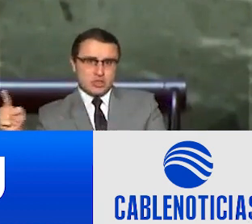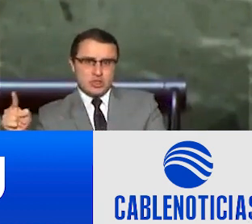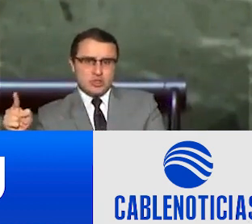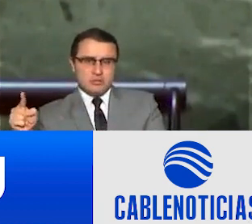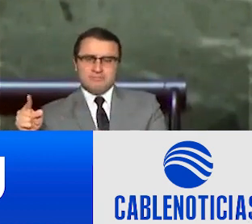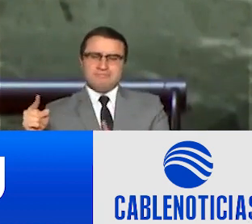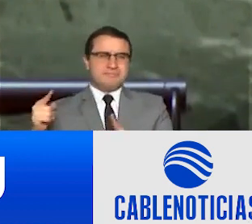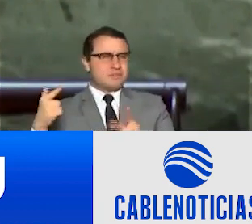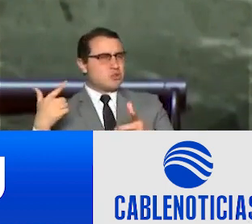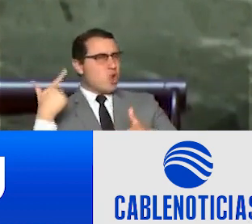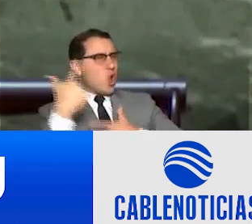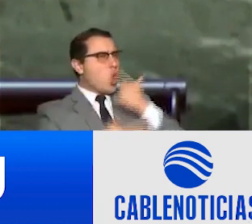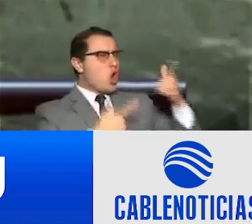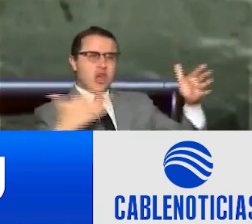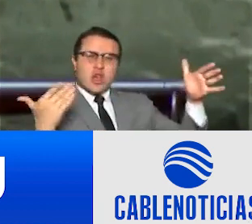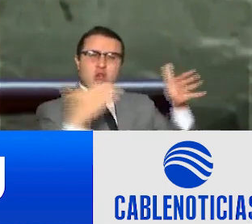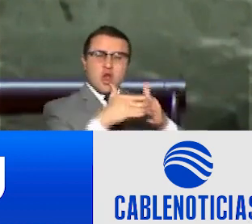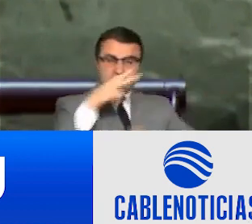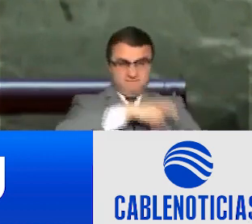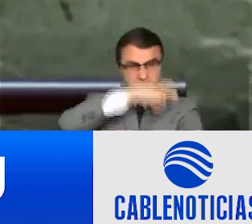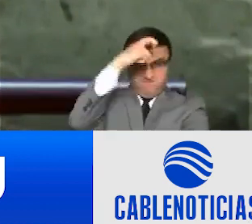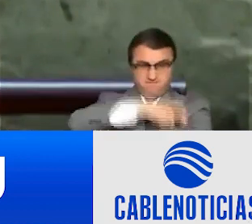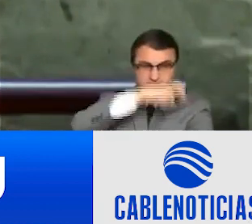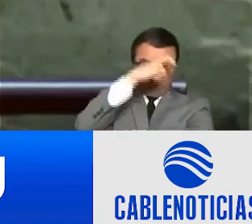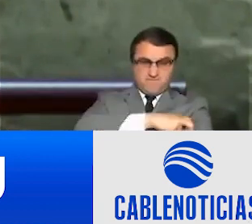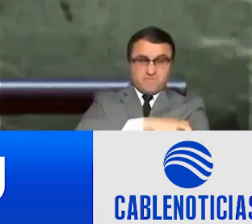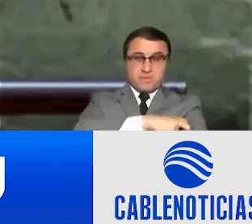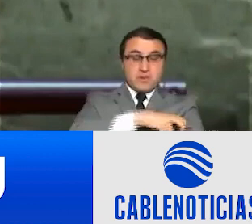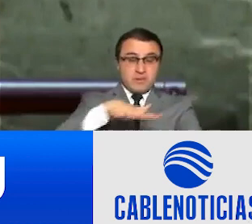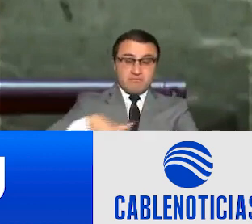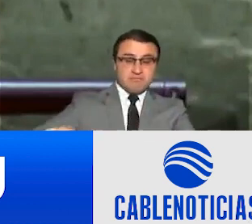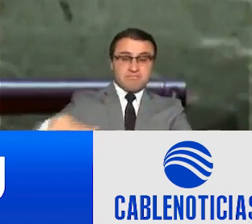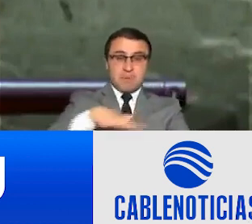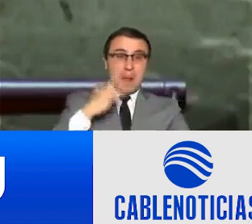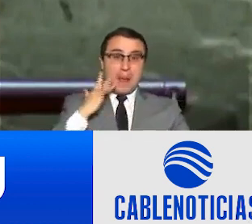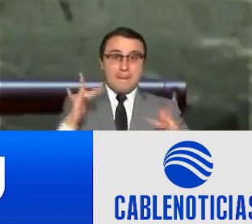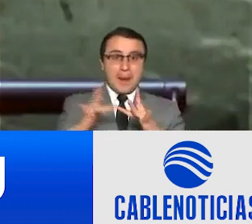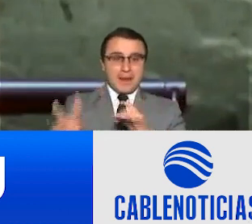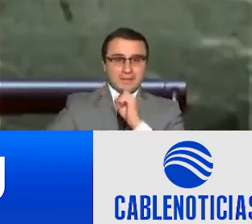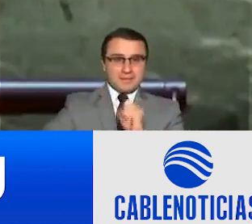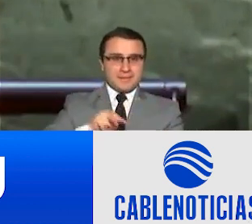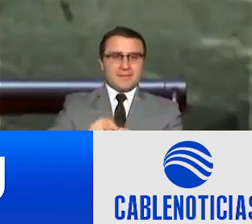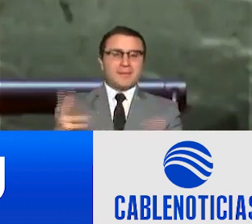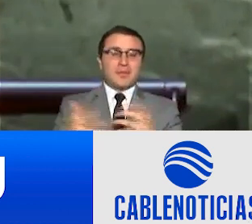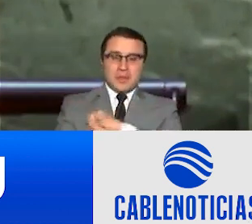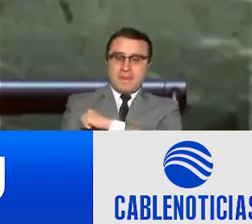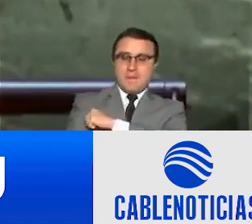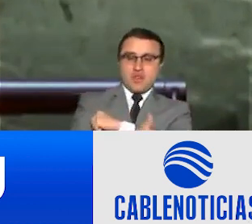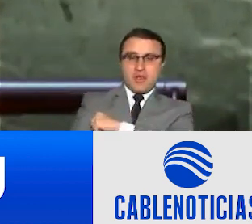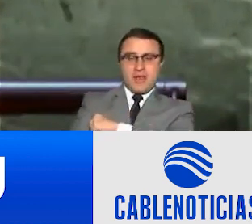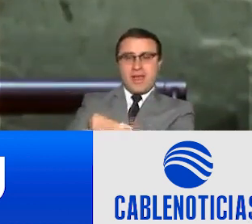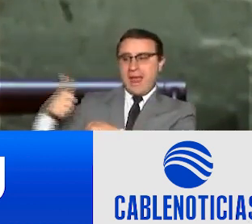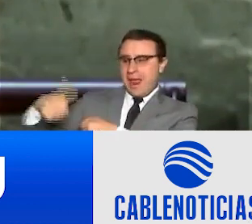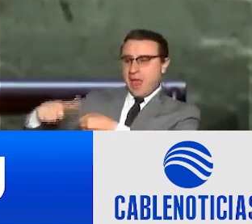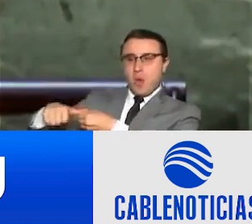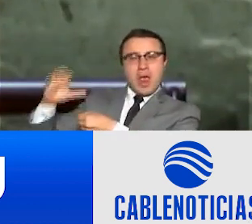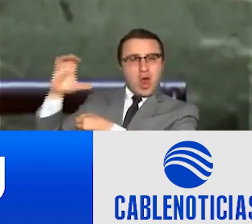luchando contra una explotación petrolera en el territorio indígena entre Boyacá y Arauca,